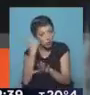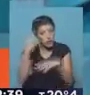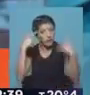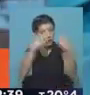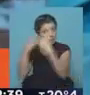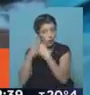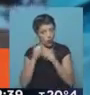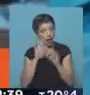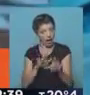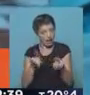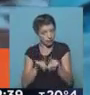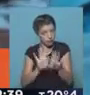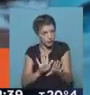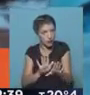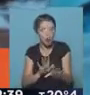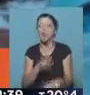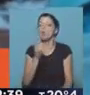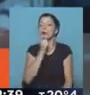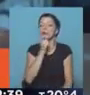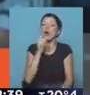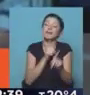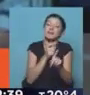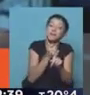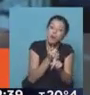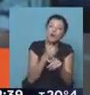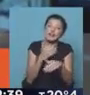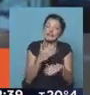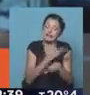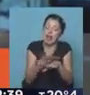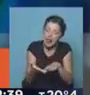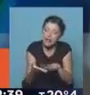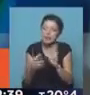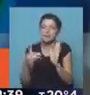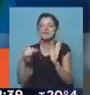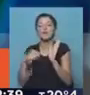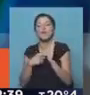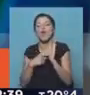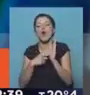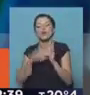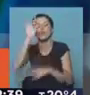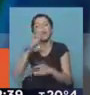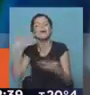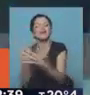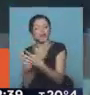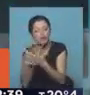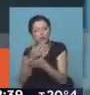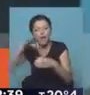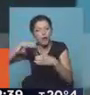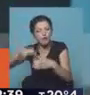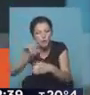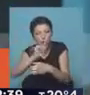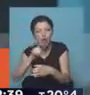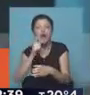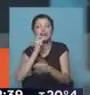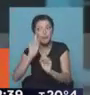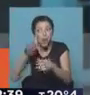caso quizás es demasiado poco y demasiado tarde. Y además no solo los cultivos, sino con la disminución de los cultivos